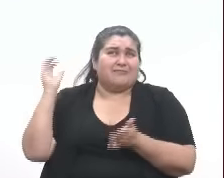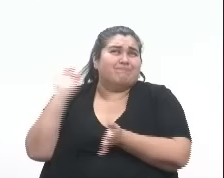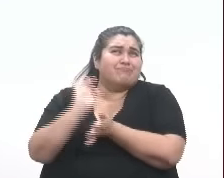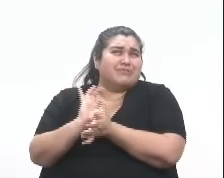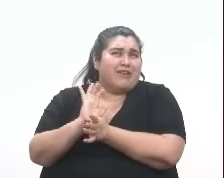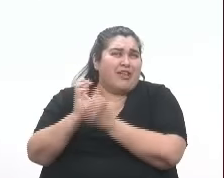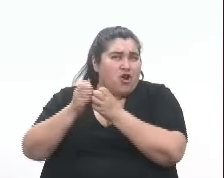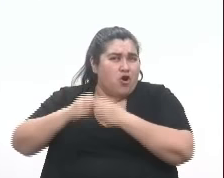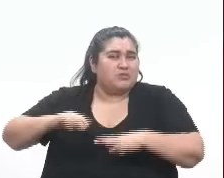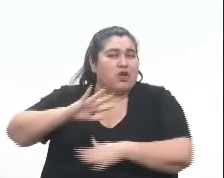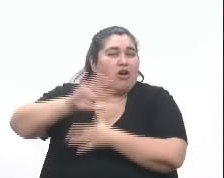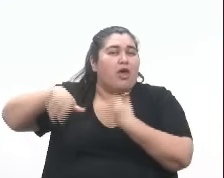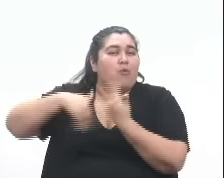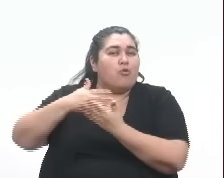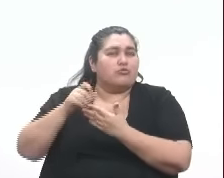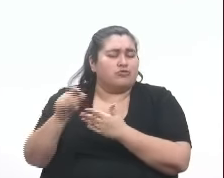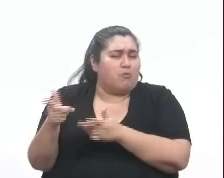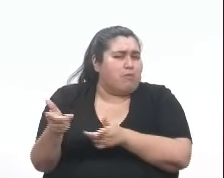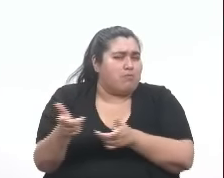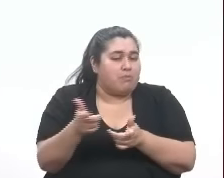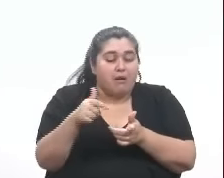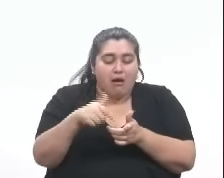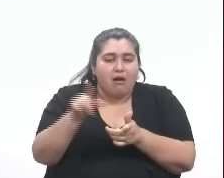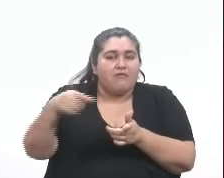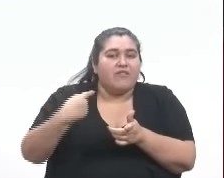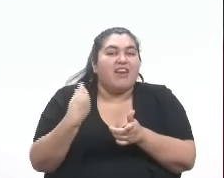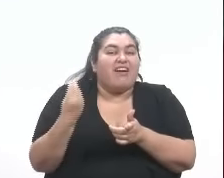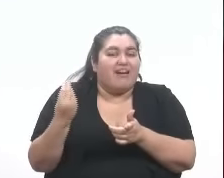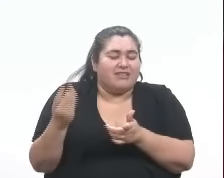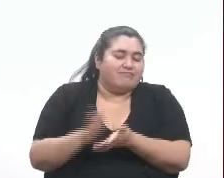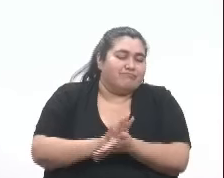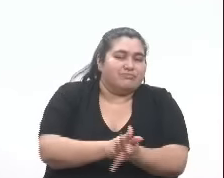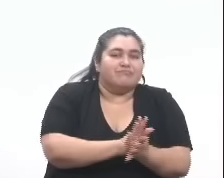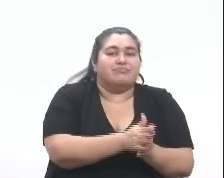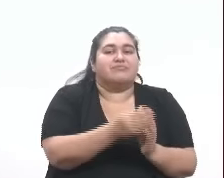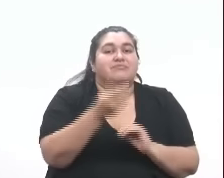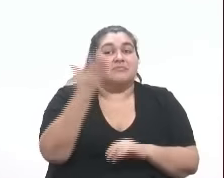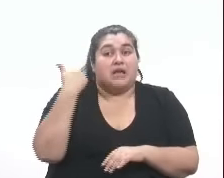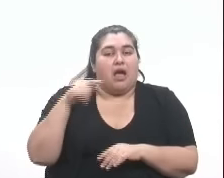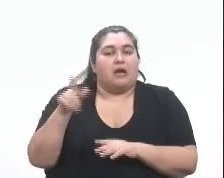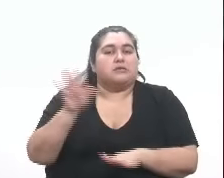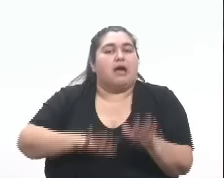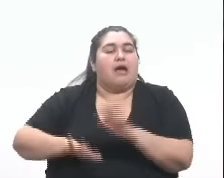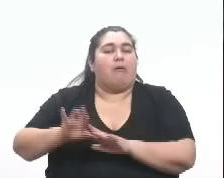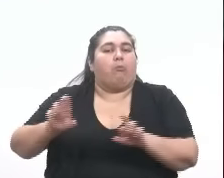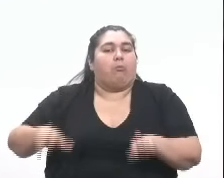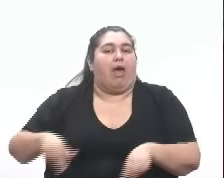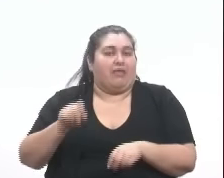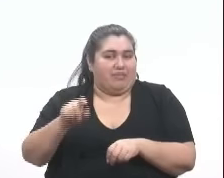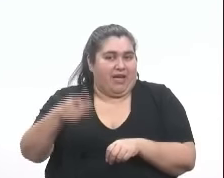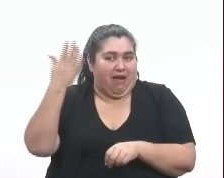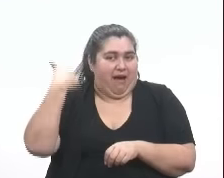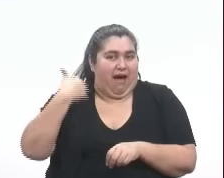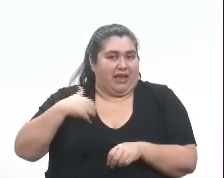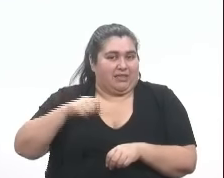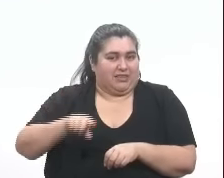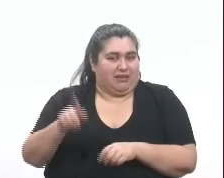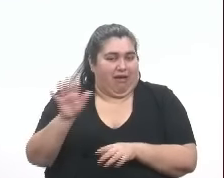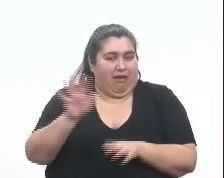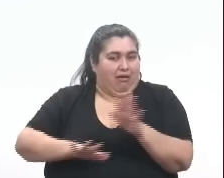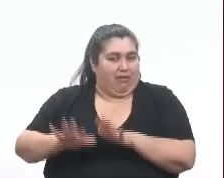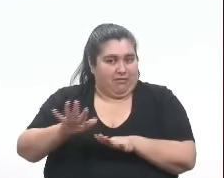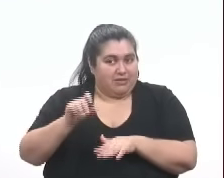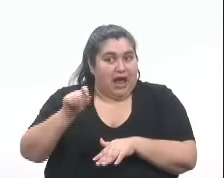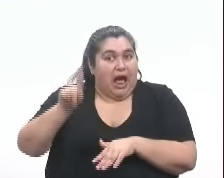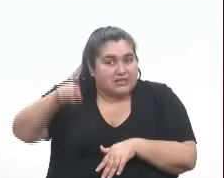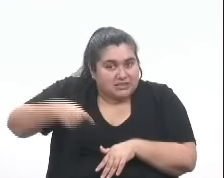la revolución fusiladora, que era el brazo armado de la oligarquía argentina. Así empezaron su